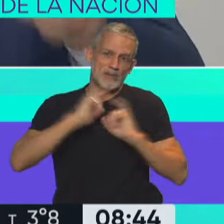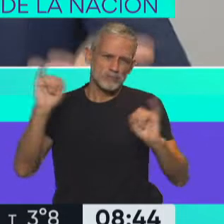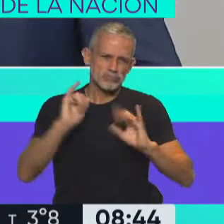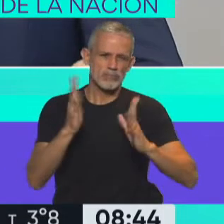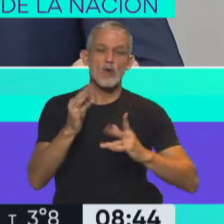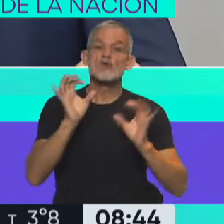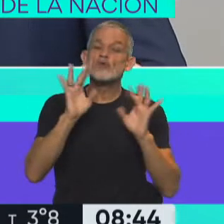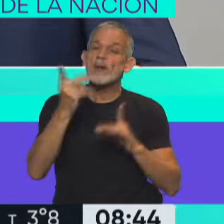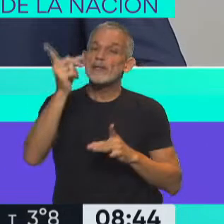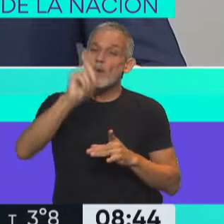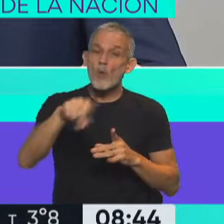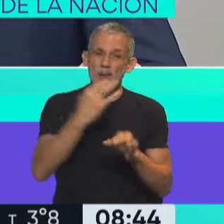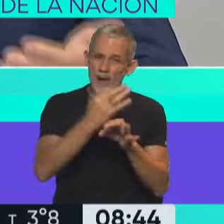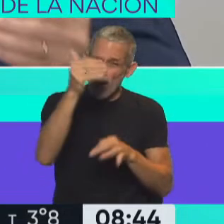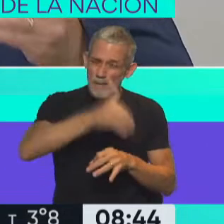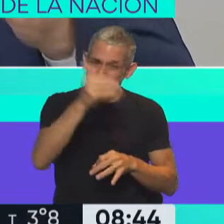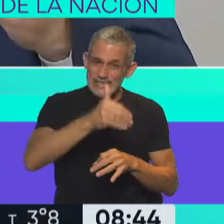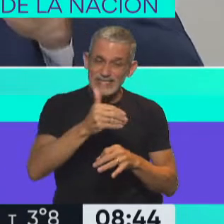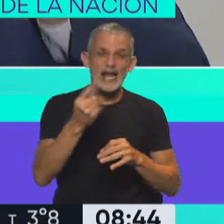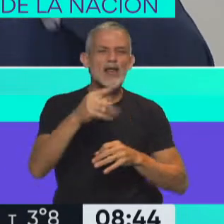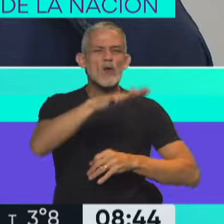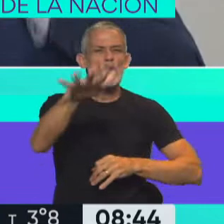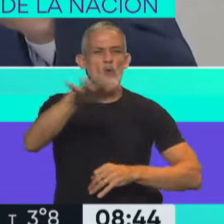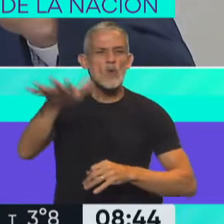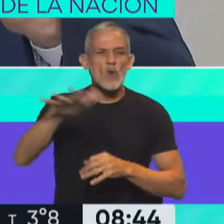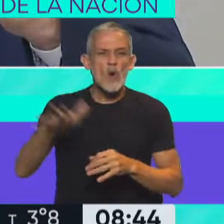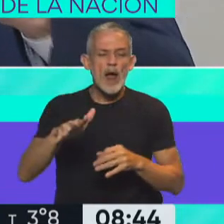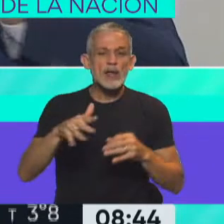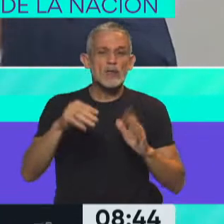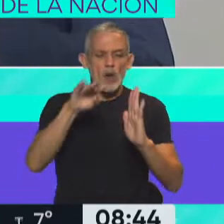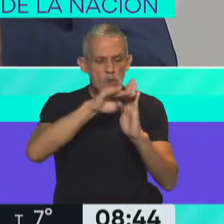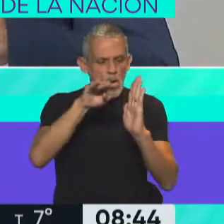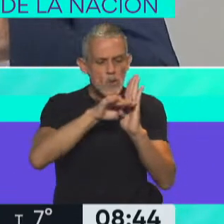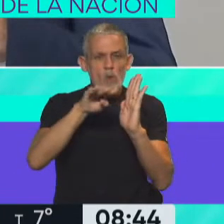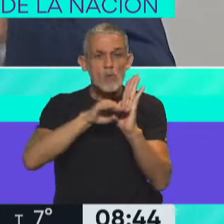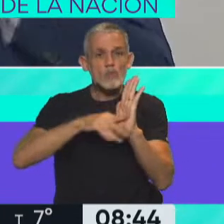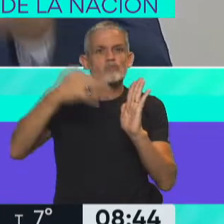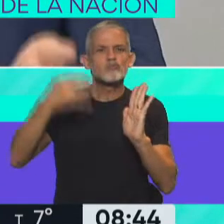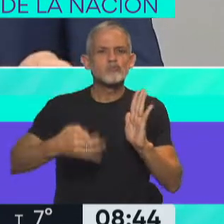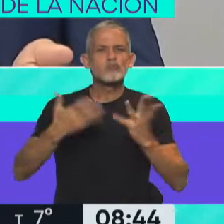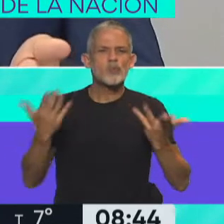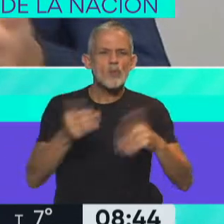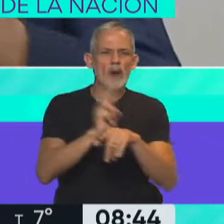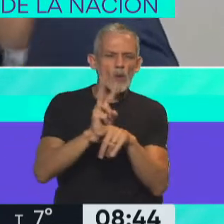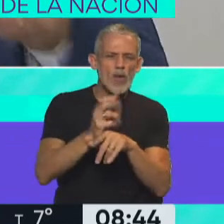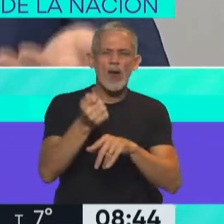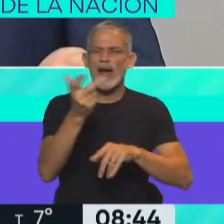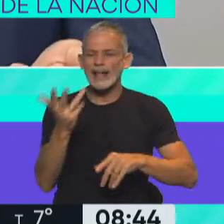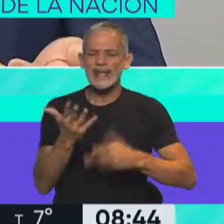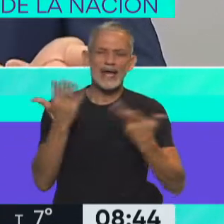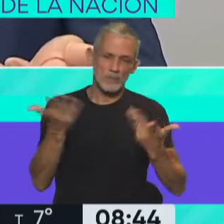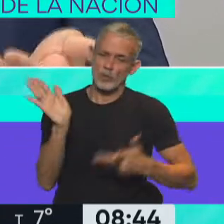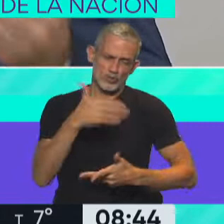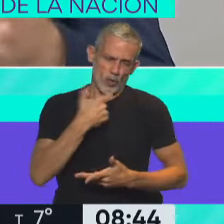Solo regresamos a la presencialidad en aquellos lugares donde se cumplen las normas que están para cuidarnos. Todos